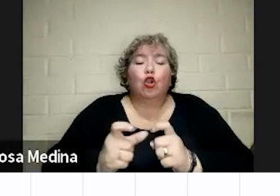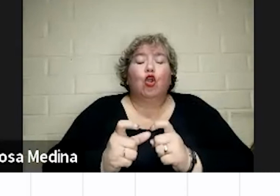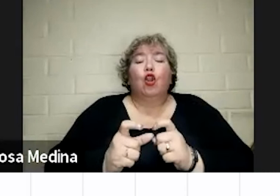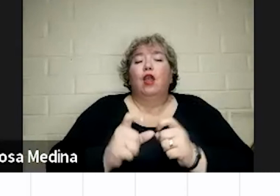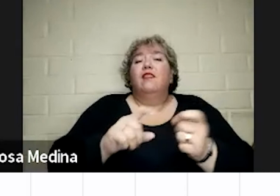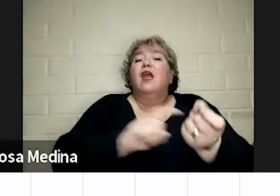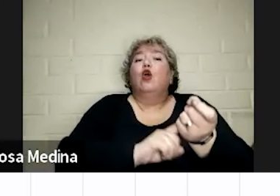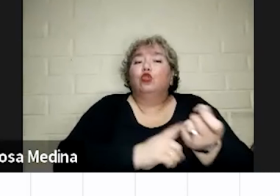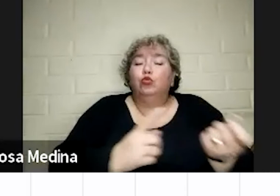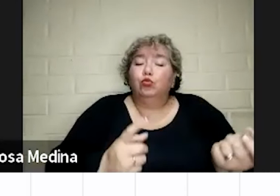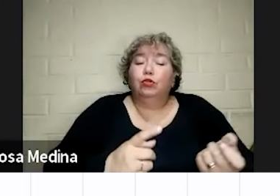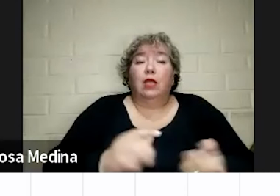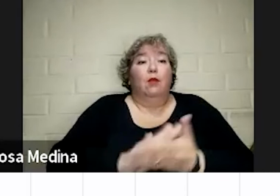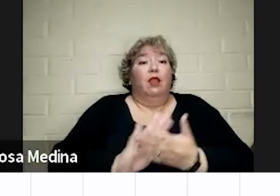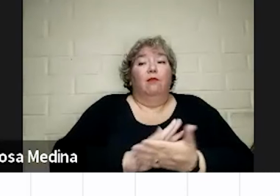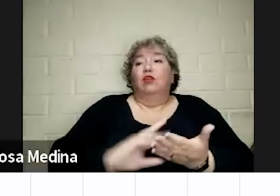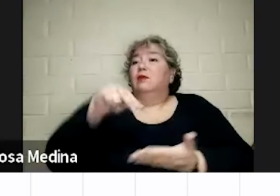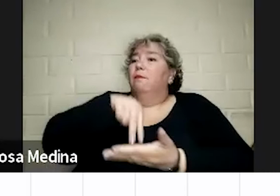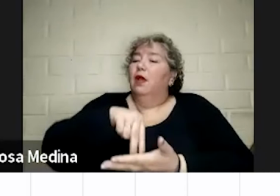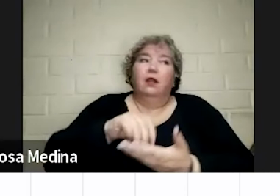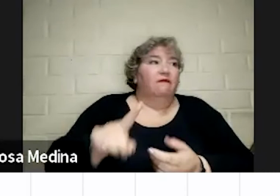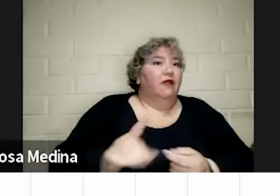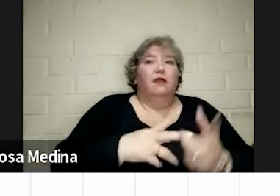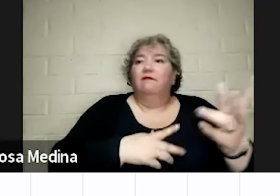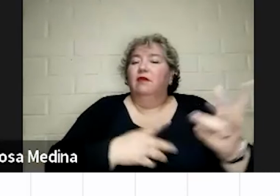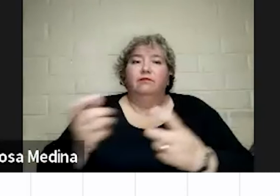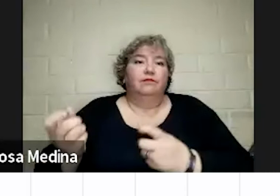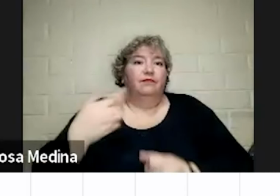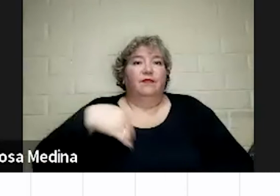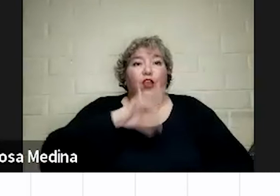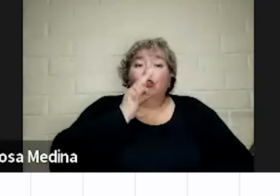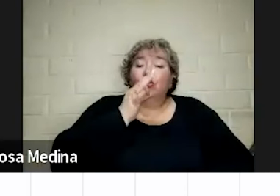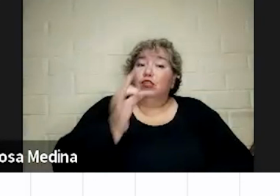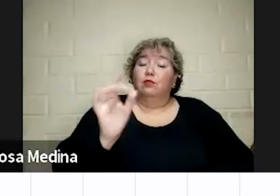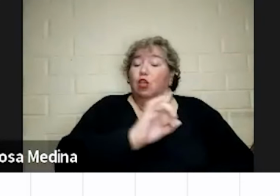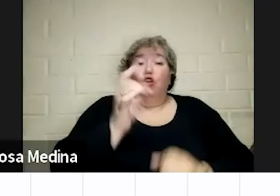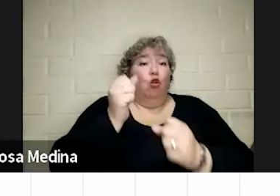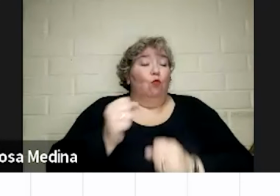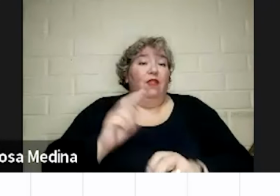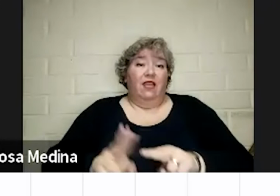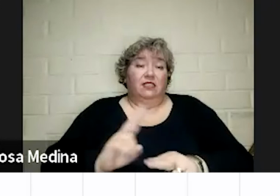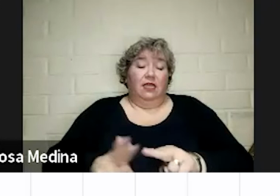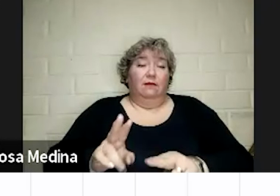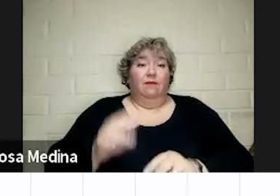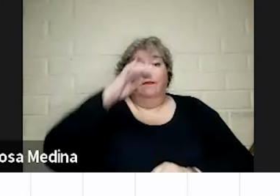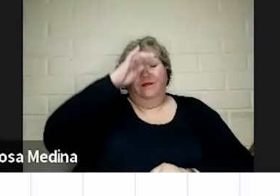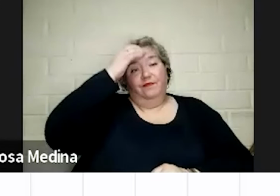se paran, hacen cualquier otra cosa, menos las que nosotros les hemos dicho que puedan hacer. ¿Ya? Entonces tenemos